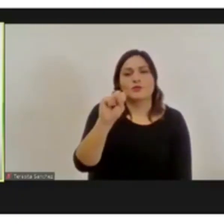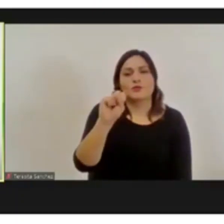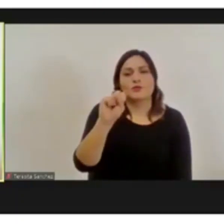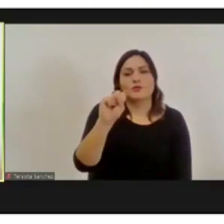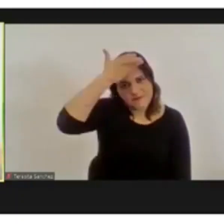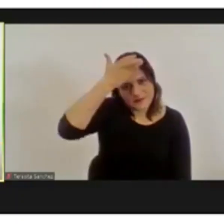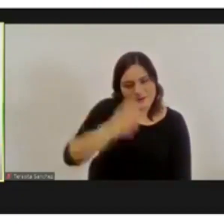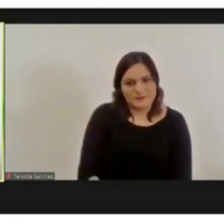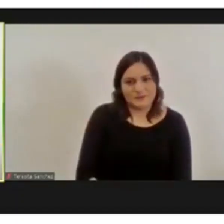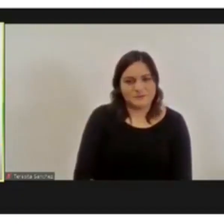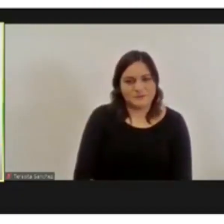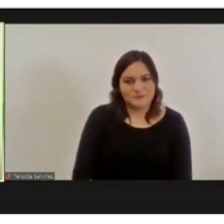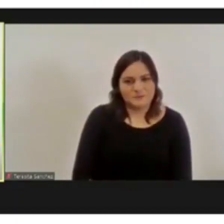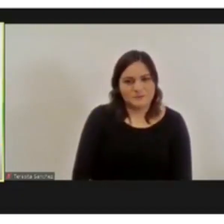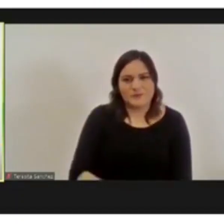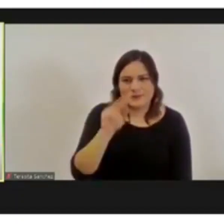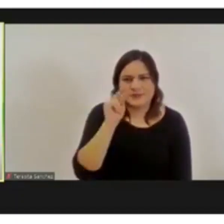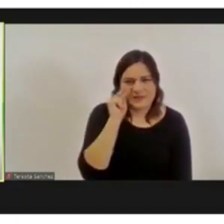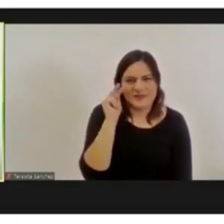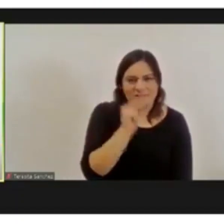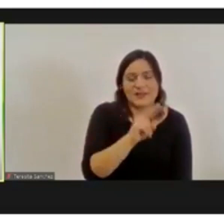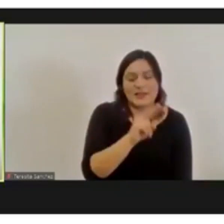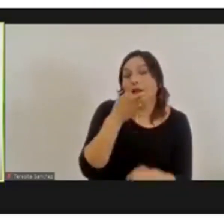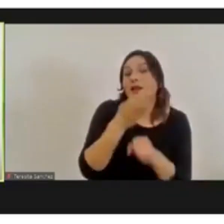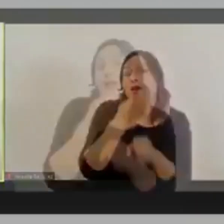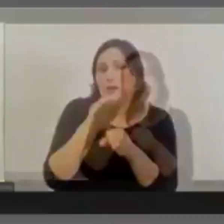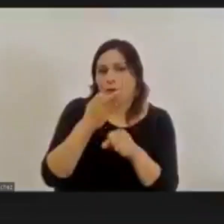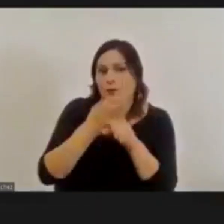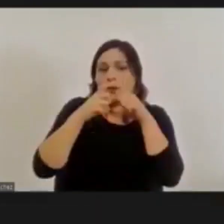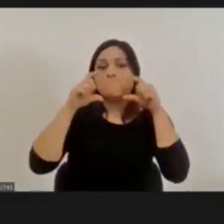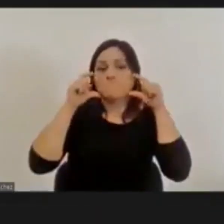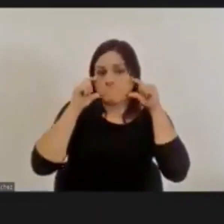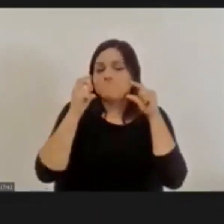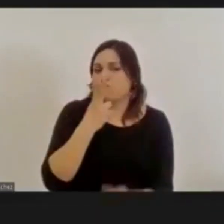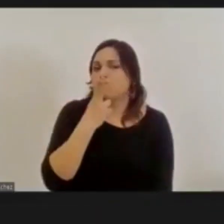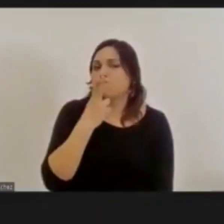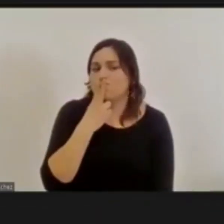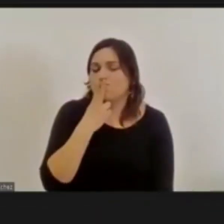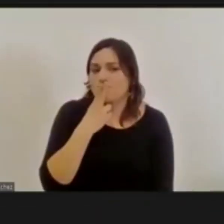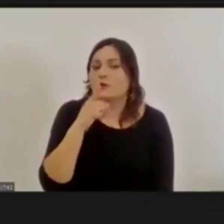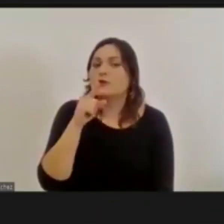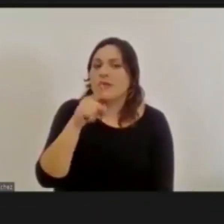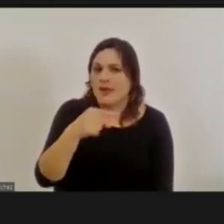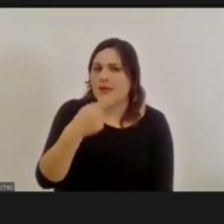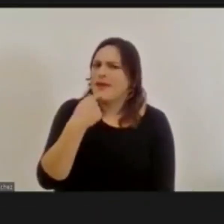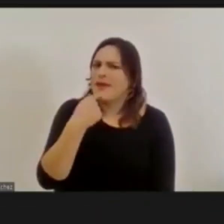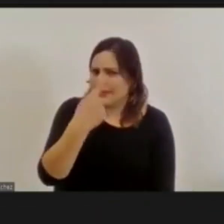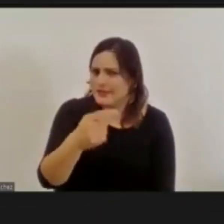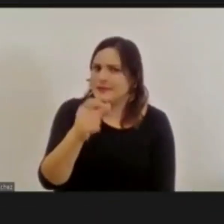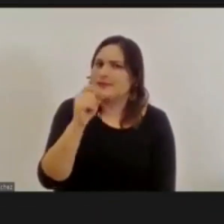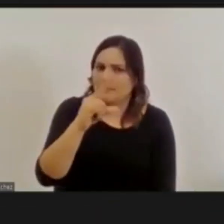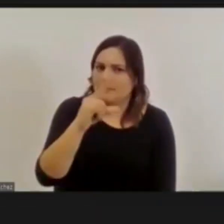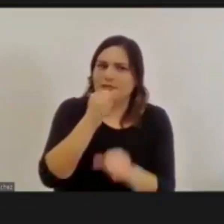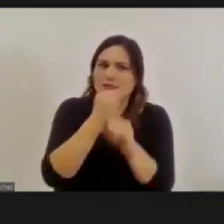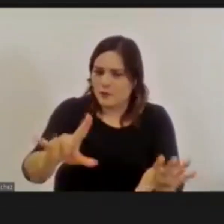y como bueno pues viene protegida también, ¿no? Y también tiene un mensaje para los niños que nos están